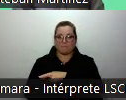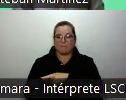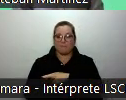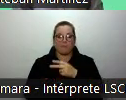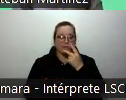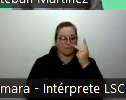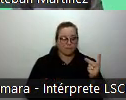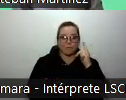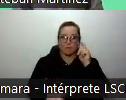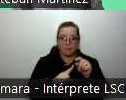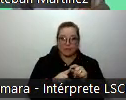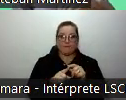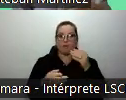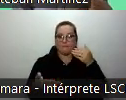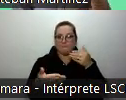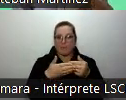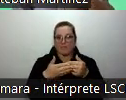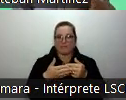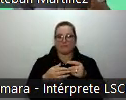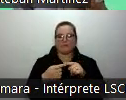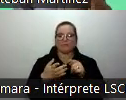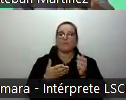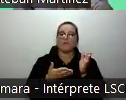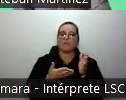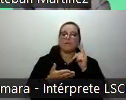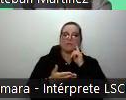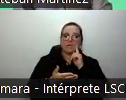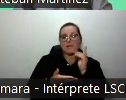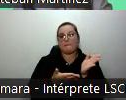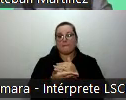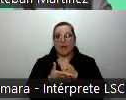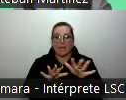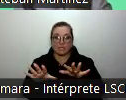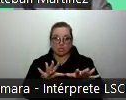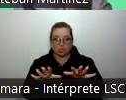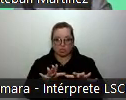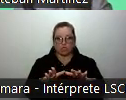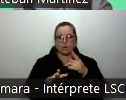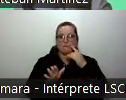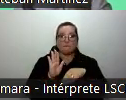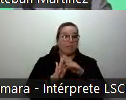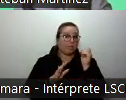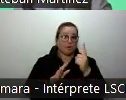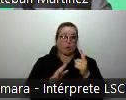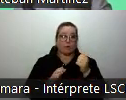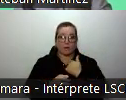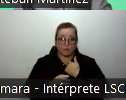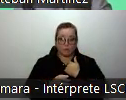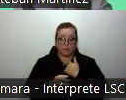visto objetivos y metas los objetivos y metas tú tienes que definir planes de acción puede ser más de uno para